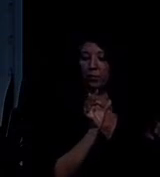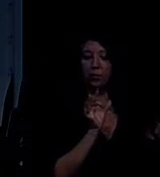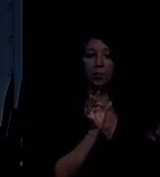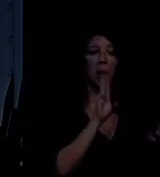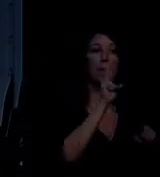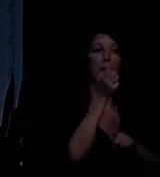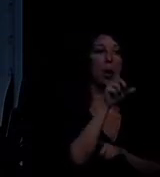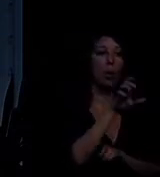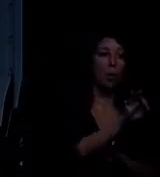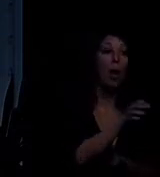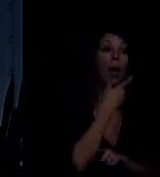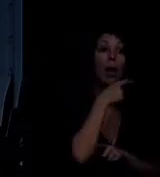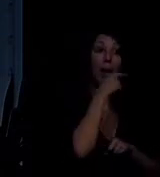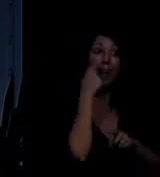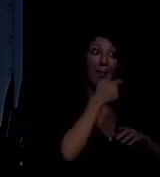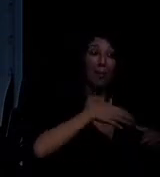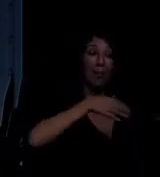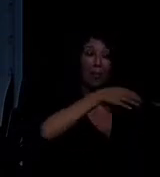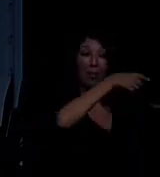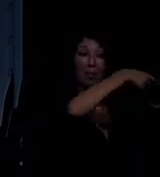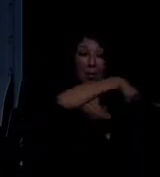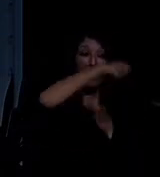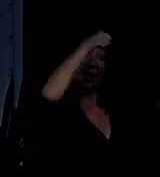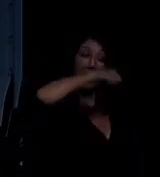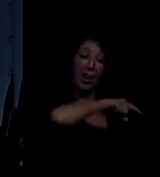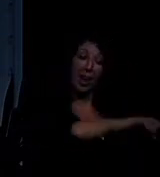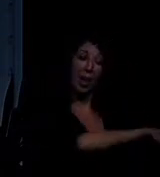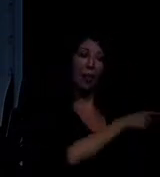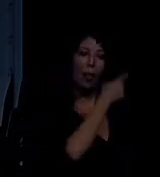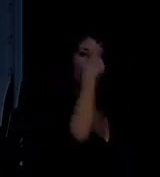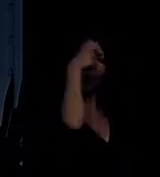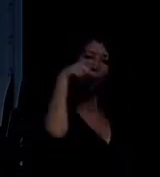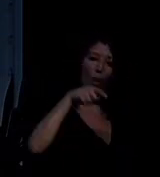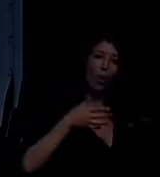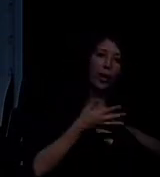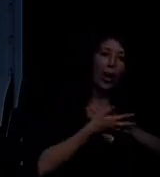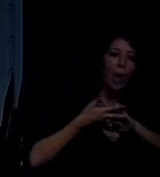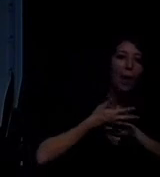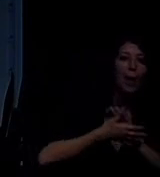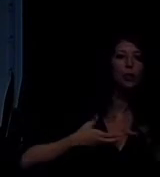al patriarcado no le gusta que instalemos memoria, que entremos en la memoria y que